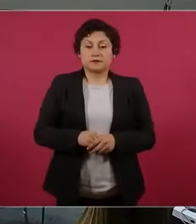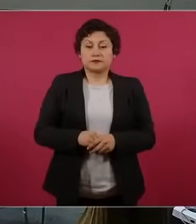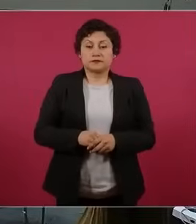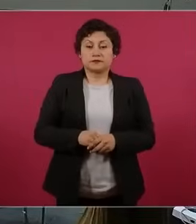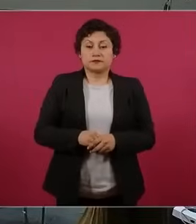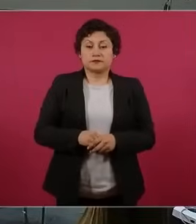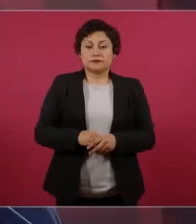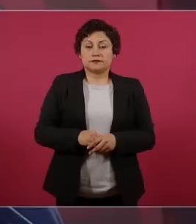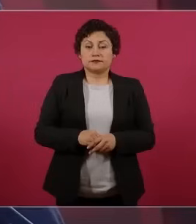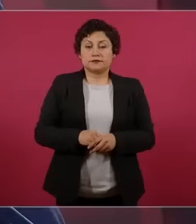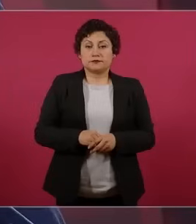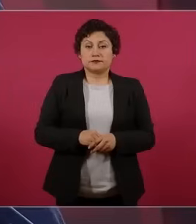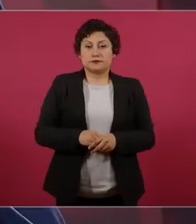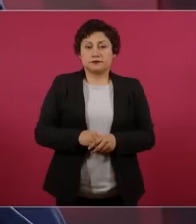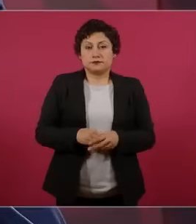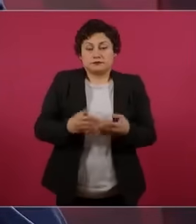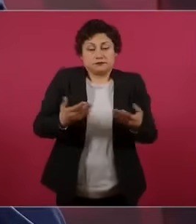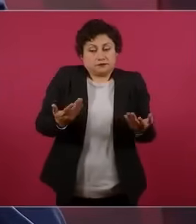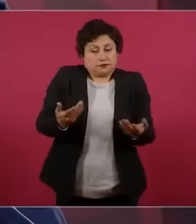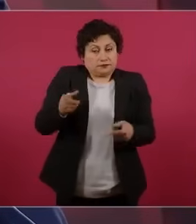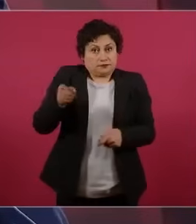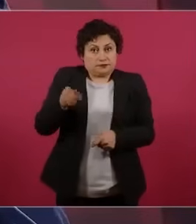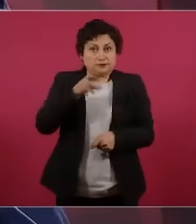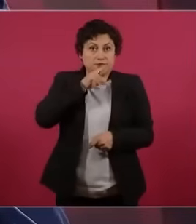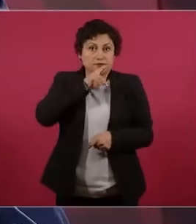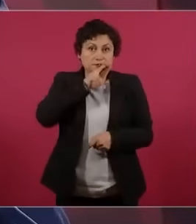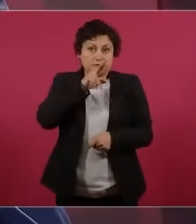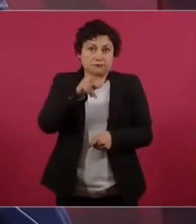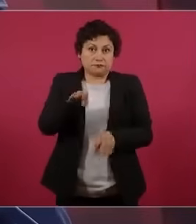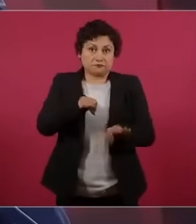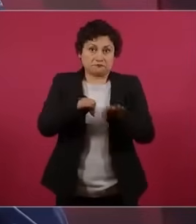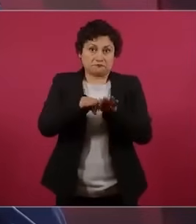Con eso mejorarían la productividad, ¿verdad?